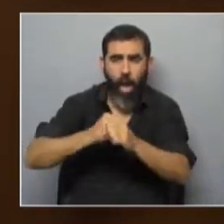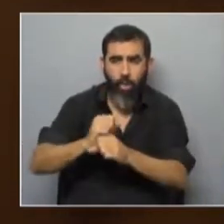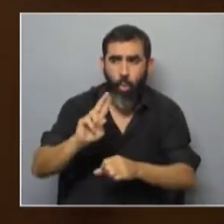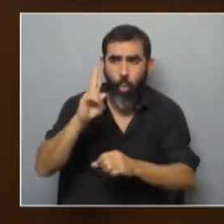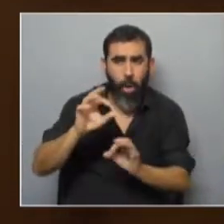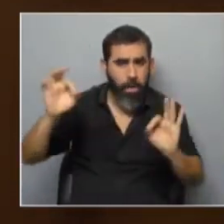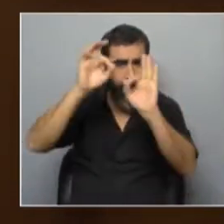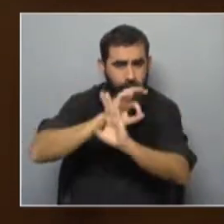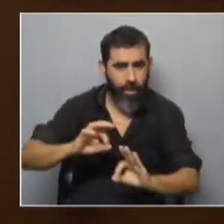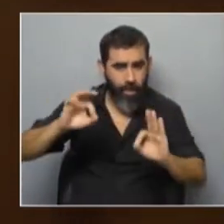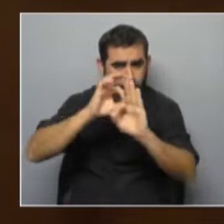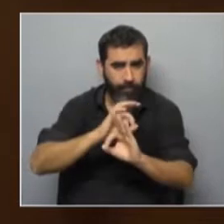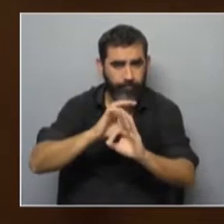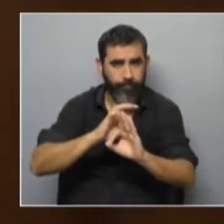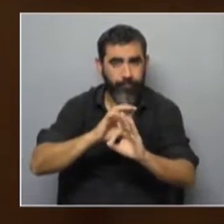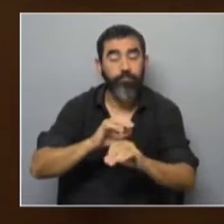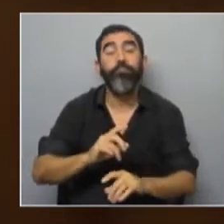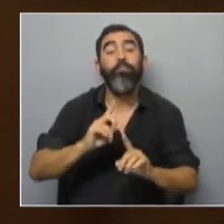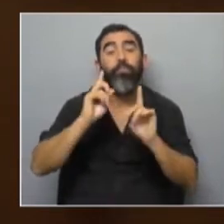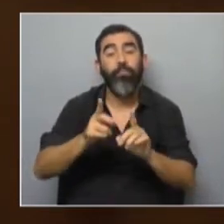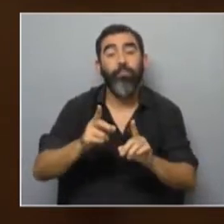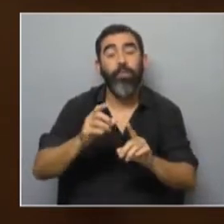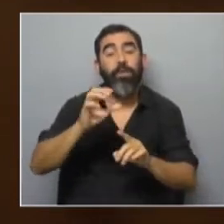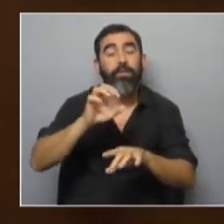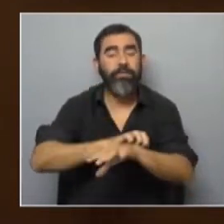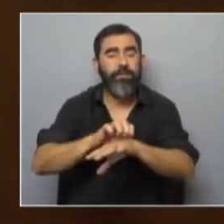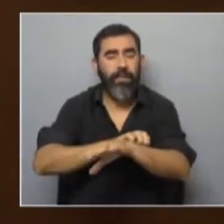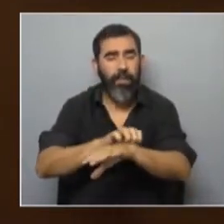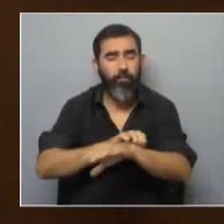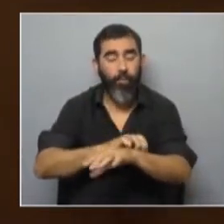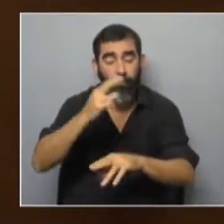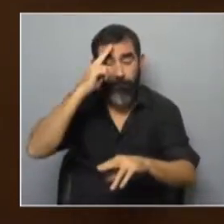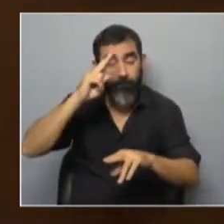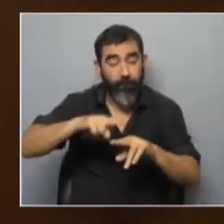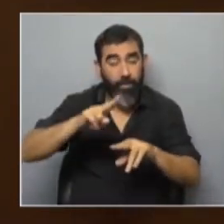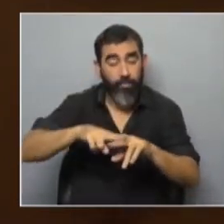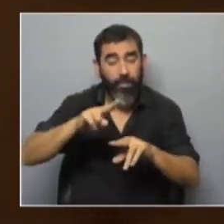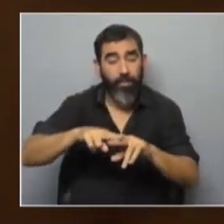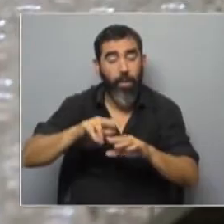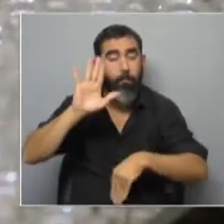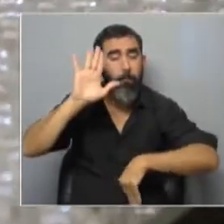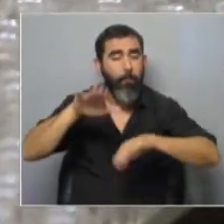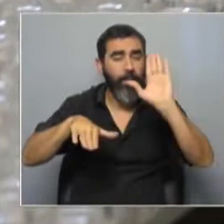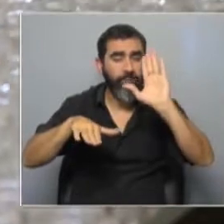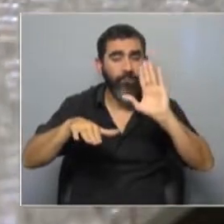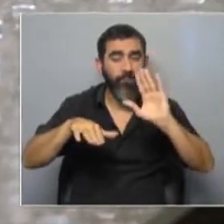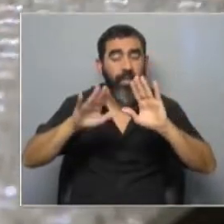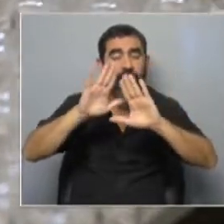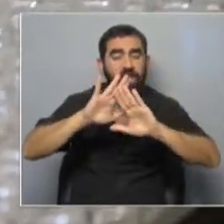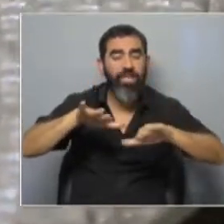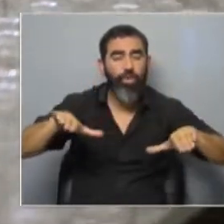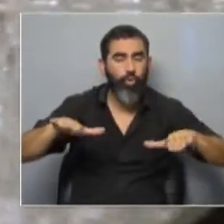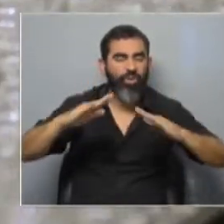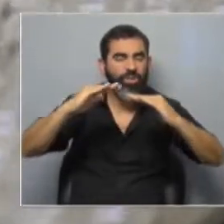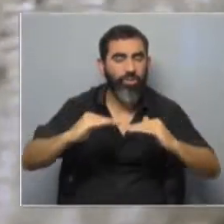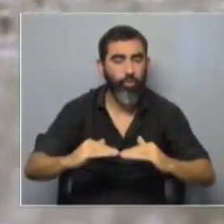tétanos neonatal, del sarampión, que era una enfermedad que afectaba fundamentalmente a niños pequeños,